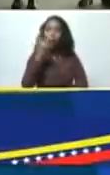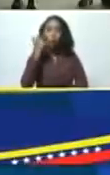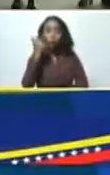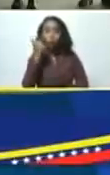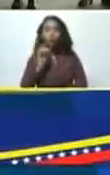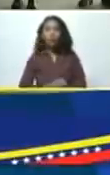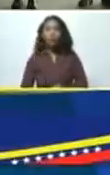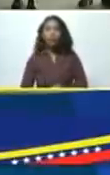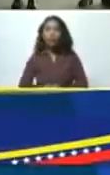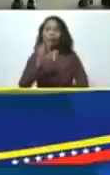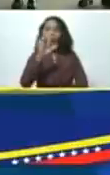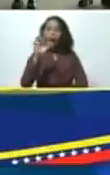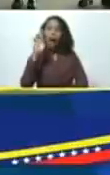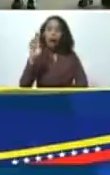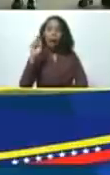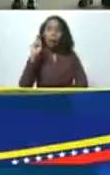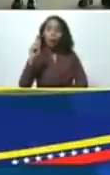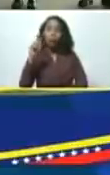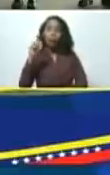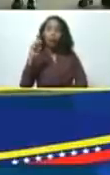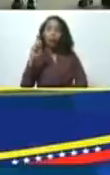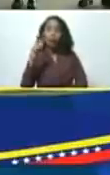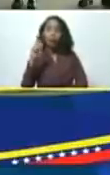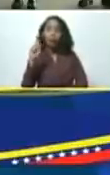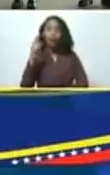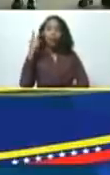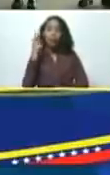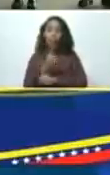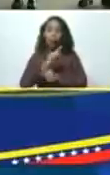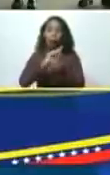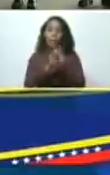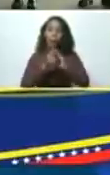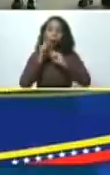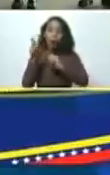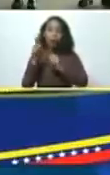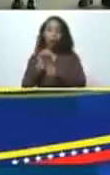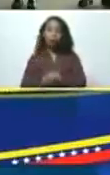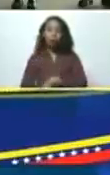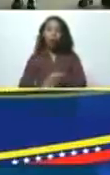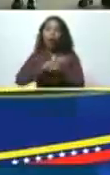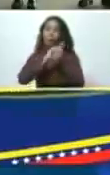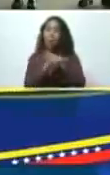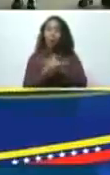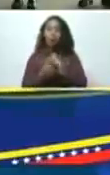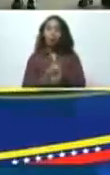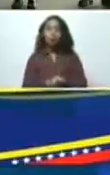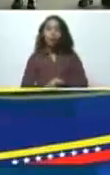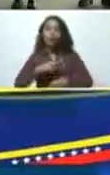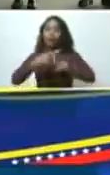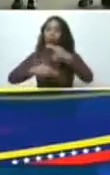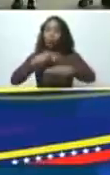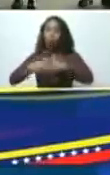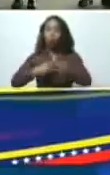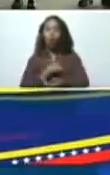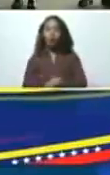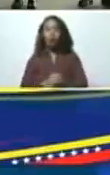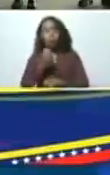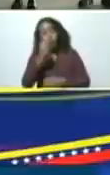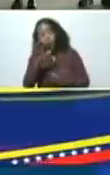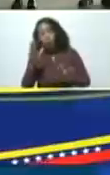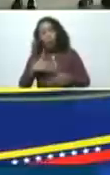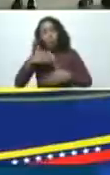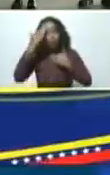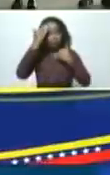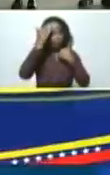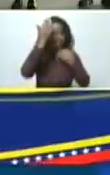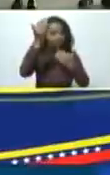vale. 3R.net. Deben cambiar eso. Cambiar, revolucionar. Bueno, mi